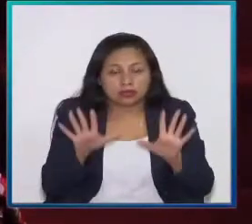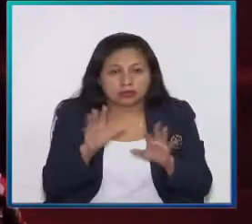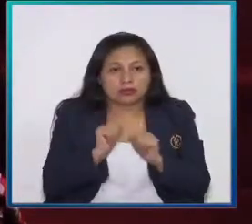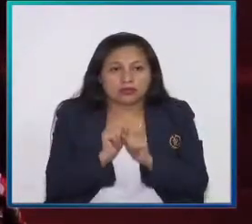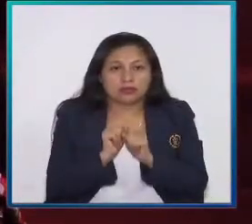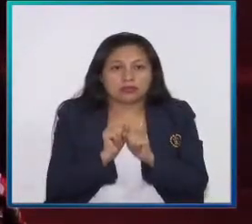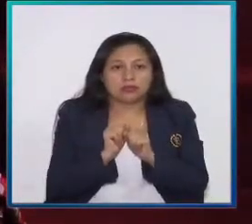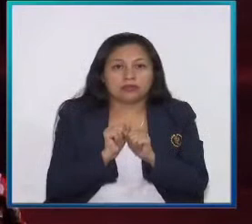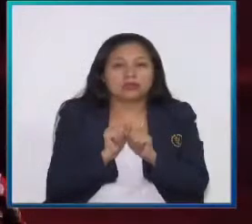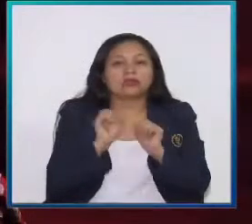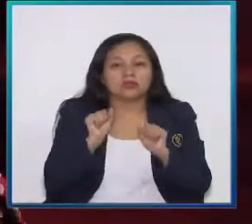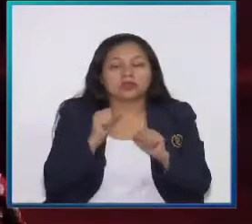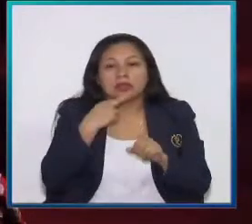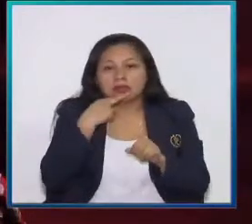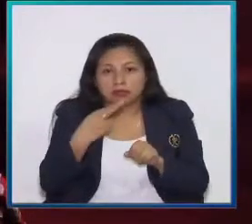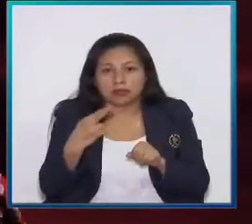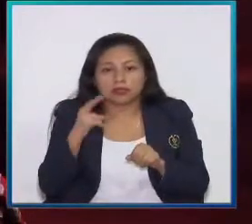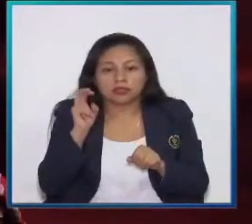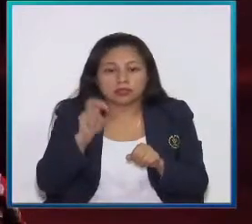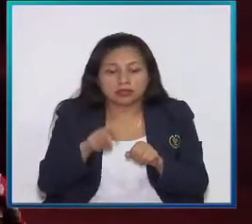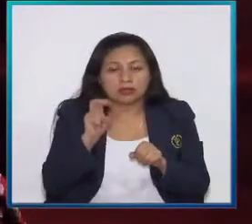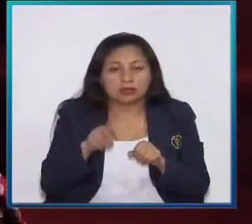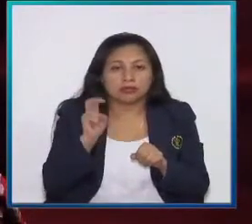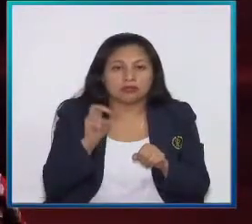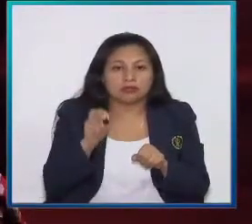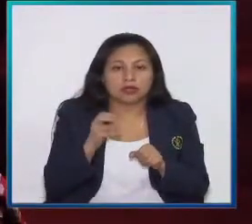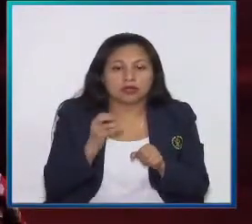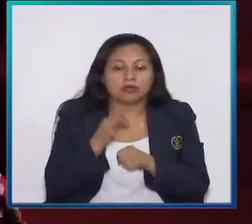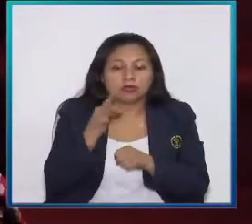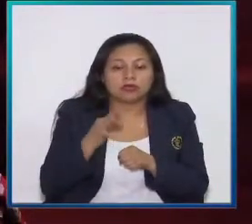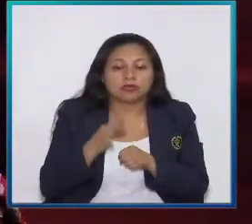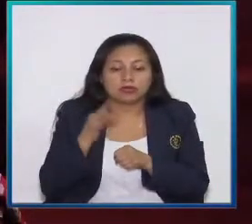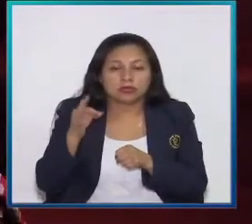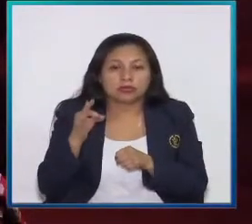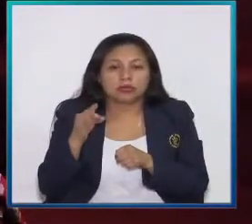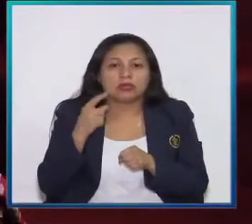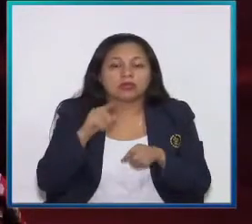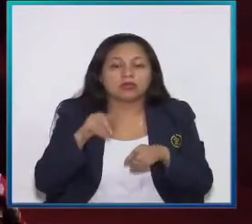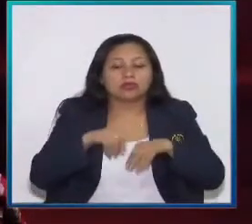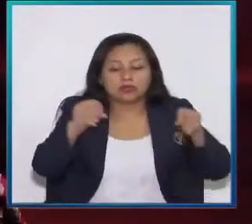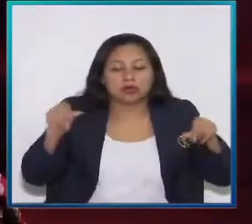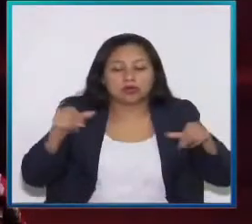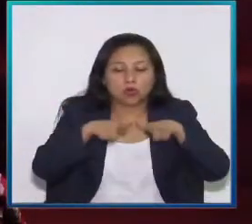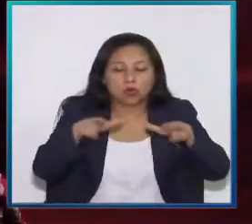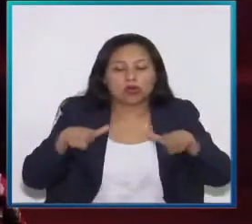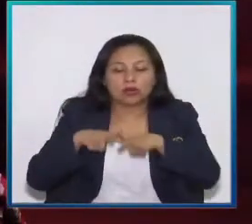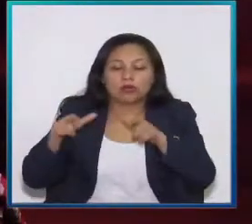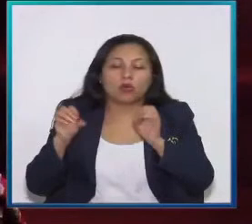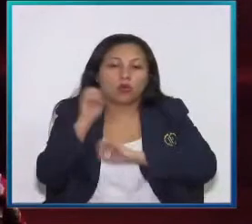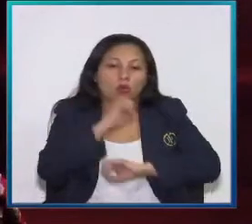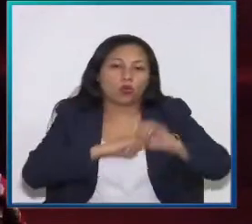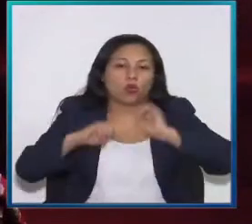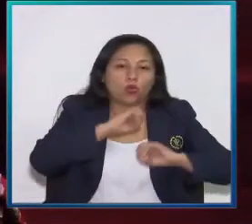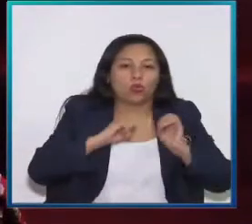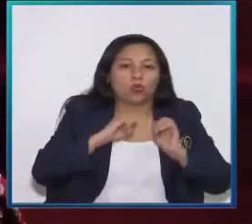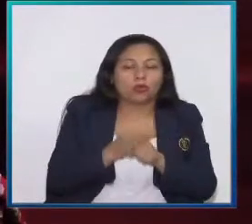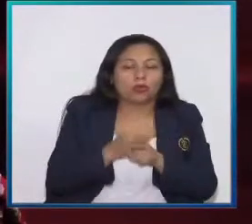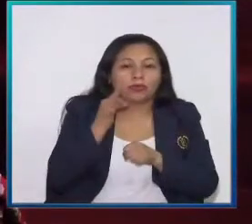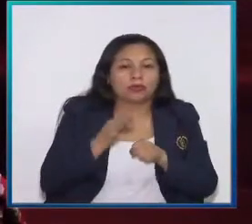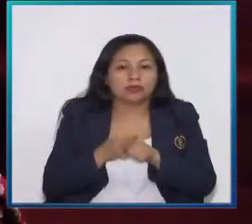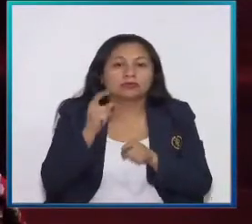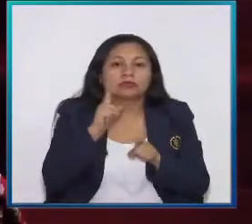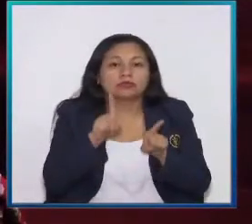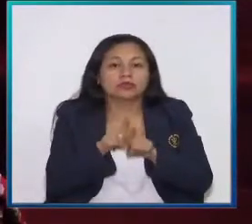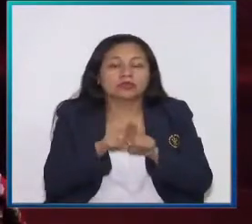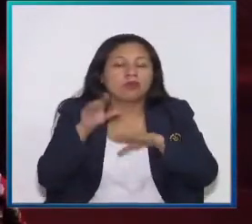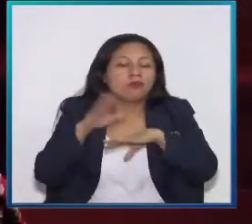transparencia y que responda a las necesidades de los pueblos, desde los territorios. Hoy el pueblo ha